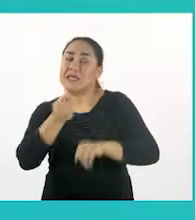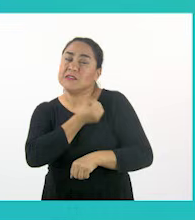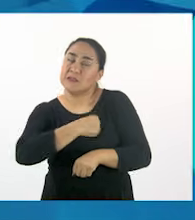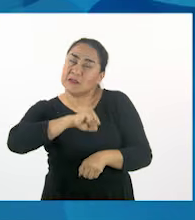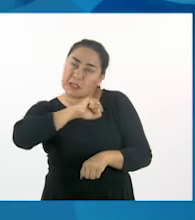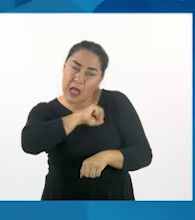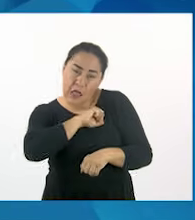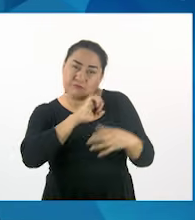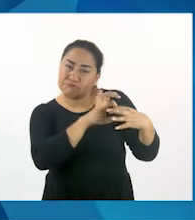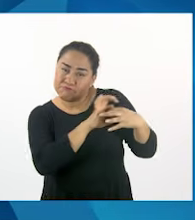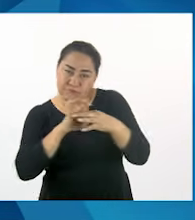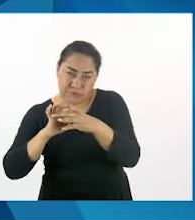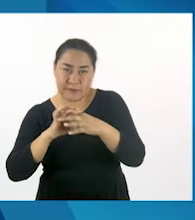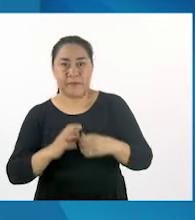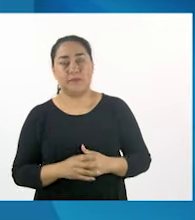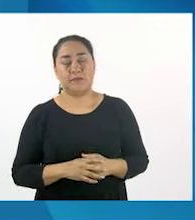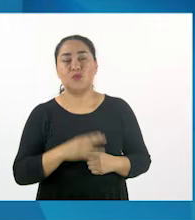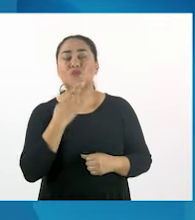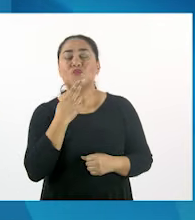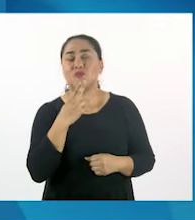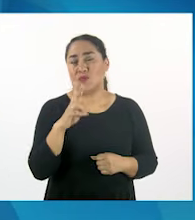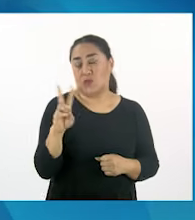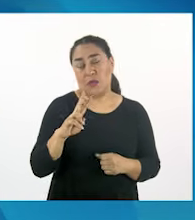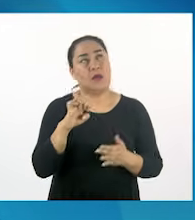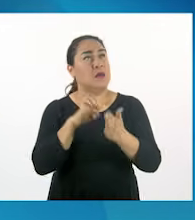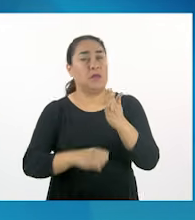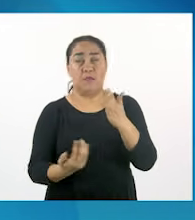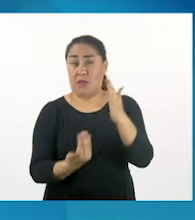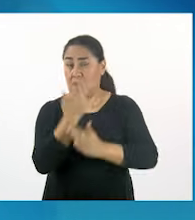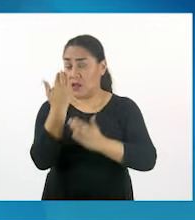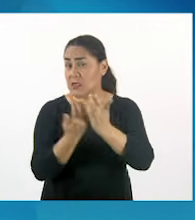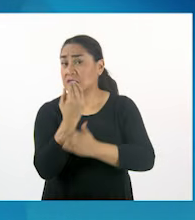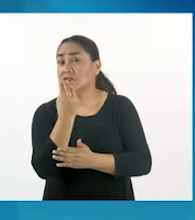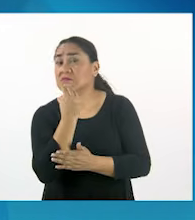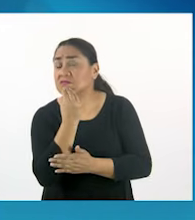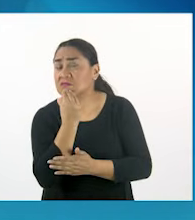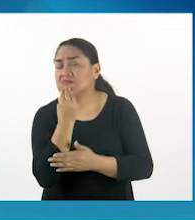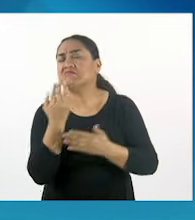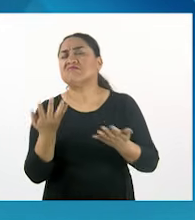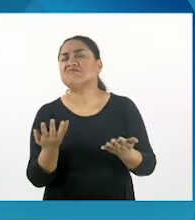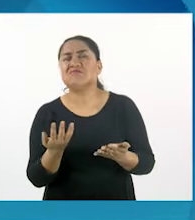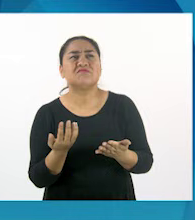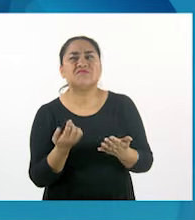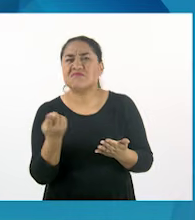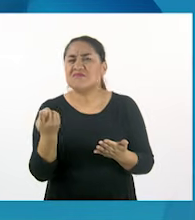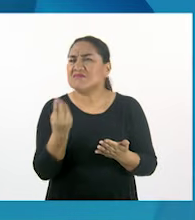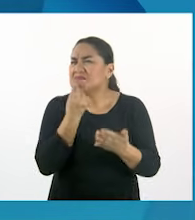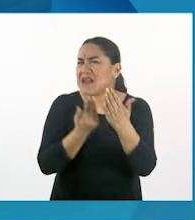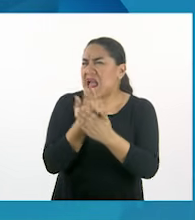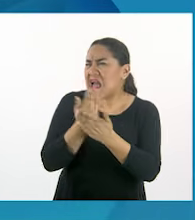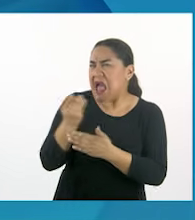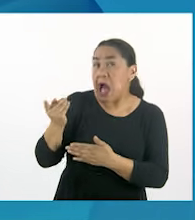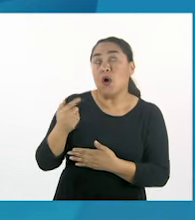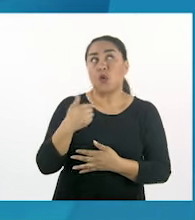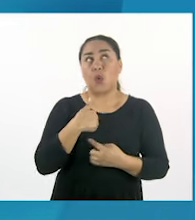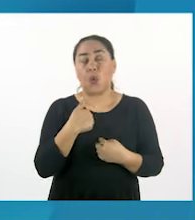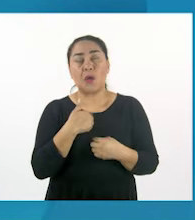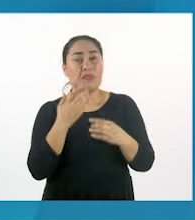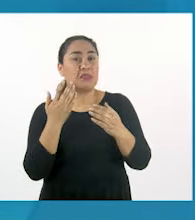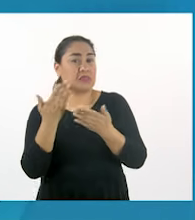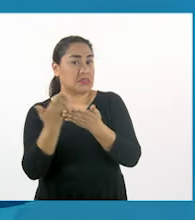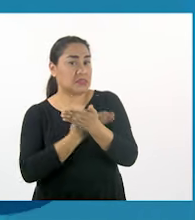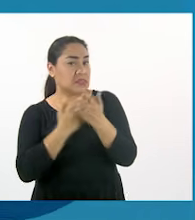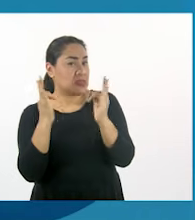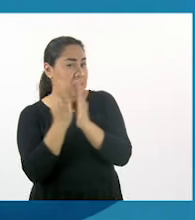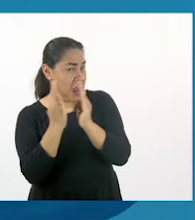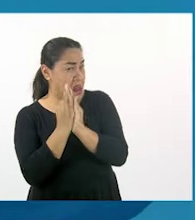balanceada y nutritiva. ¿Cómo desayuno? ¿Qué desayunas? Yo me desayunaba mi torta